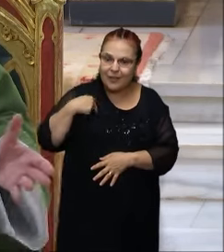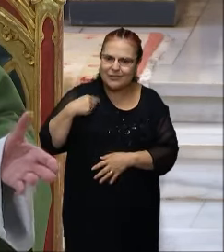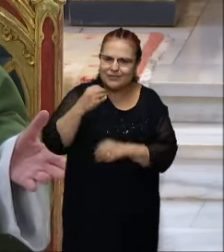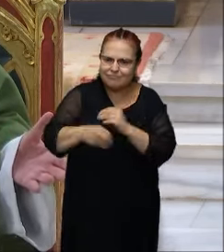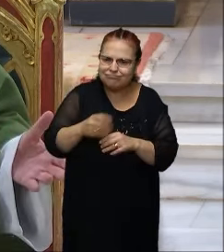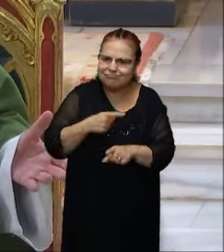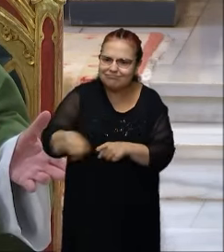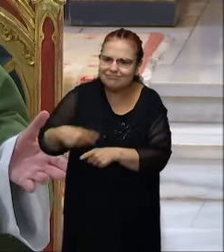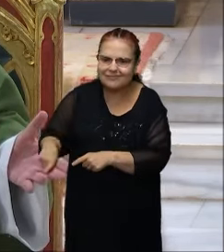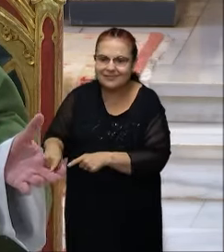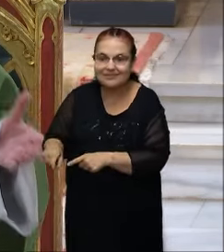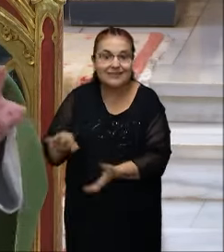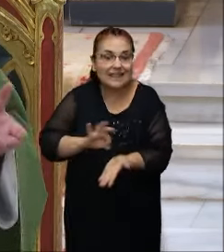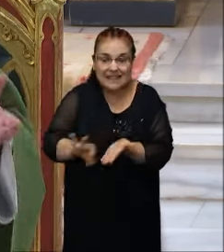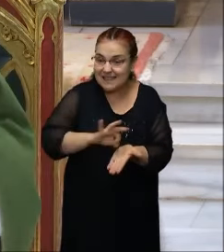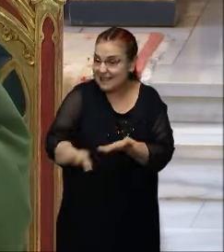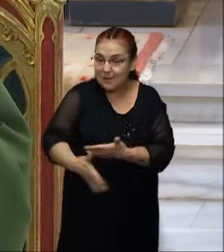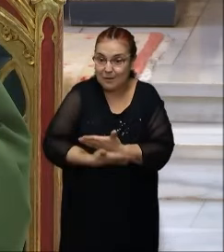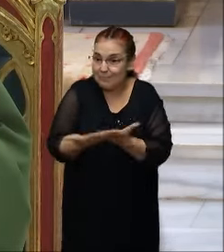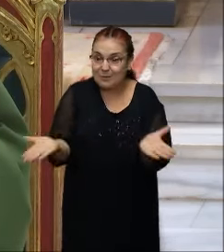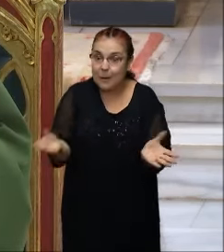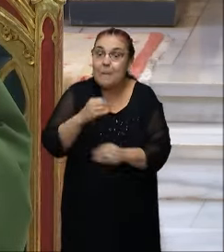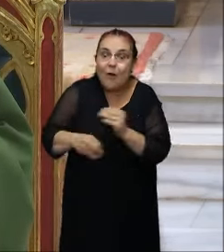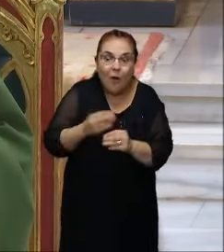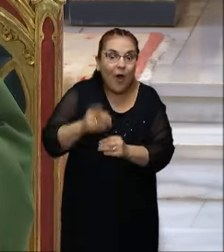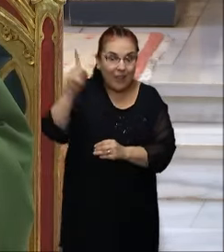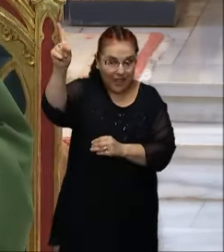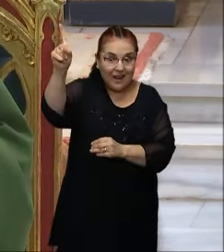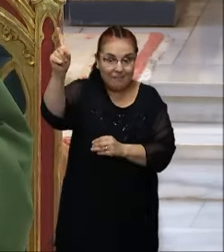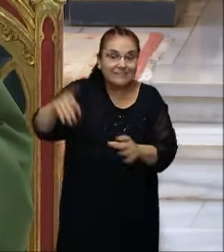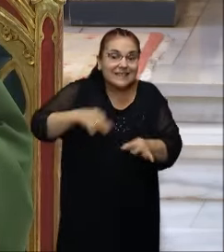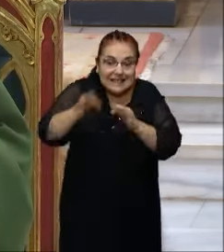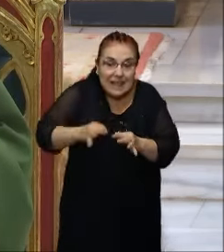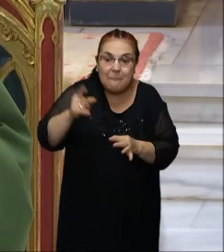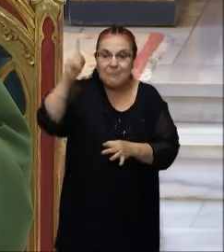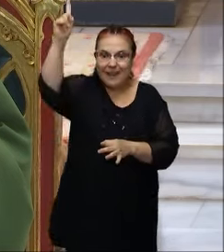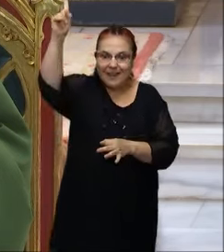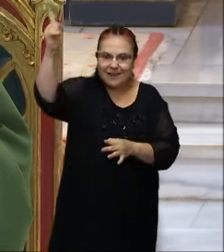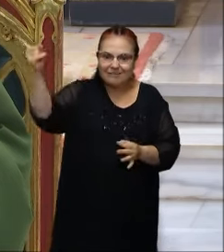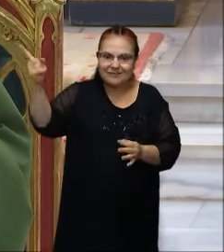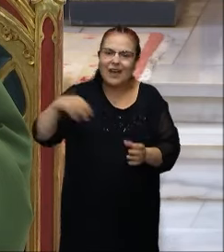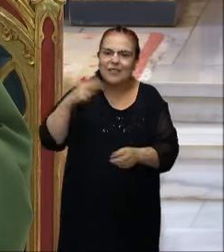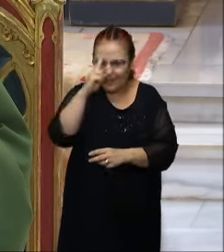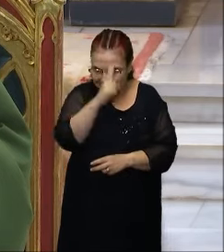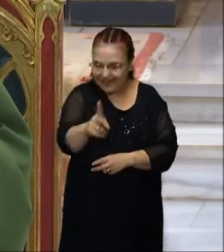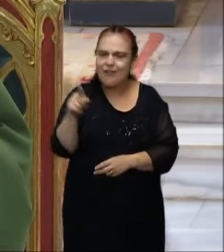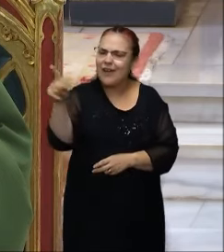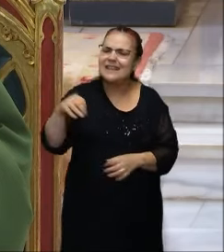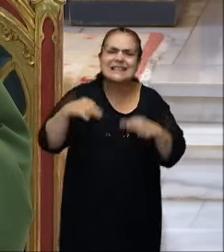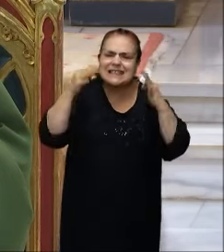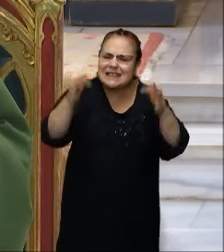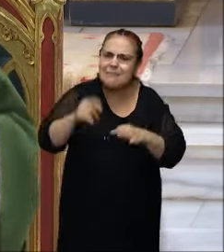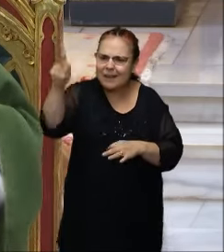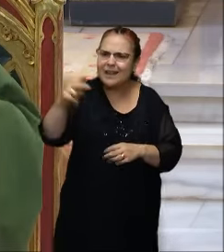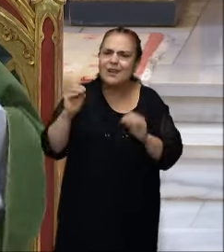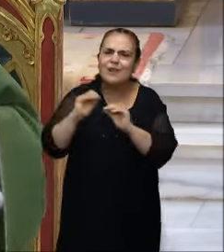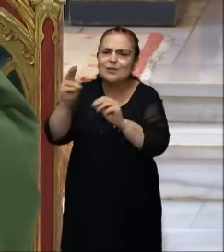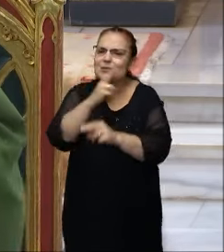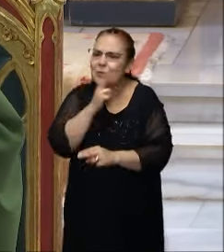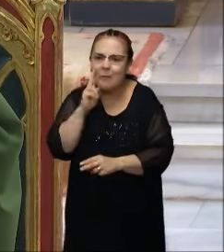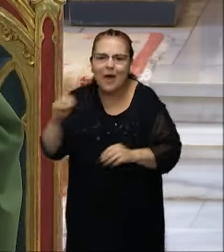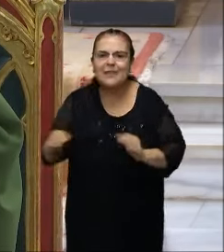y se sirve de cualquier situación, pero lo hace Él. Siempre Dios, porque te hace digno, siempre Él, siempre su madre, siempre San José y